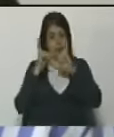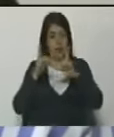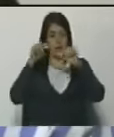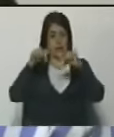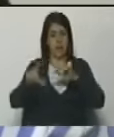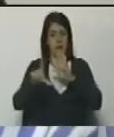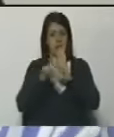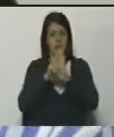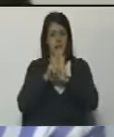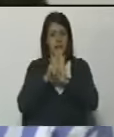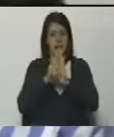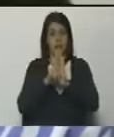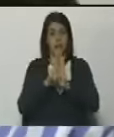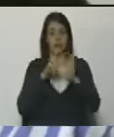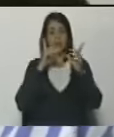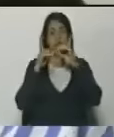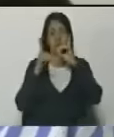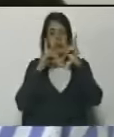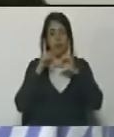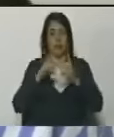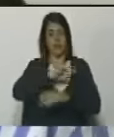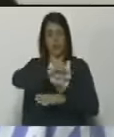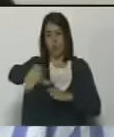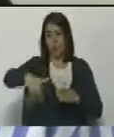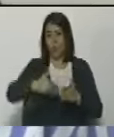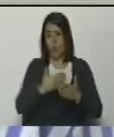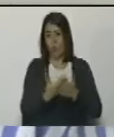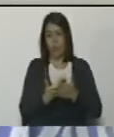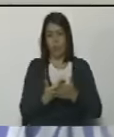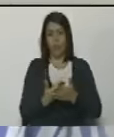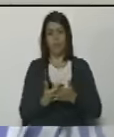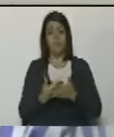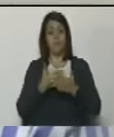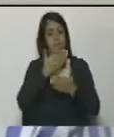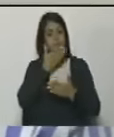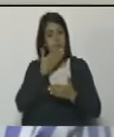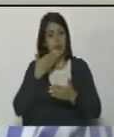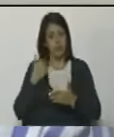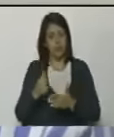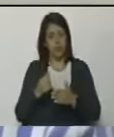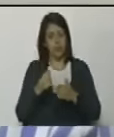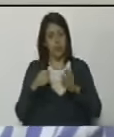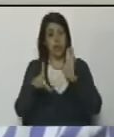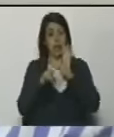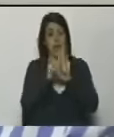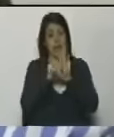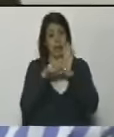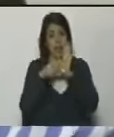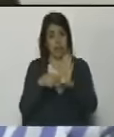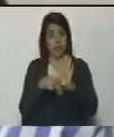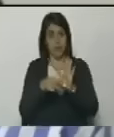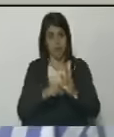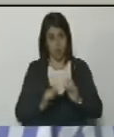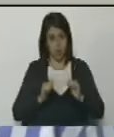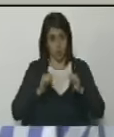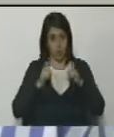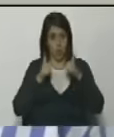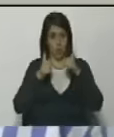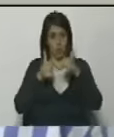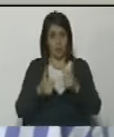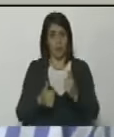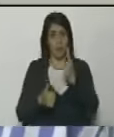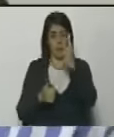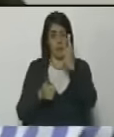esta ley, a la discusión colectiva, a enriquecer este instrumento jurídico que apenas va a